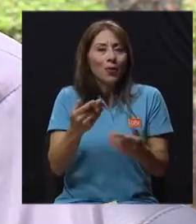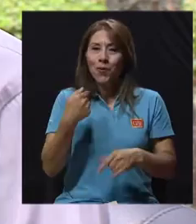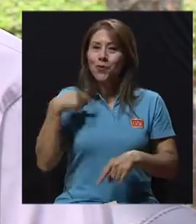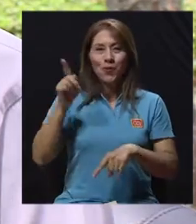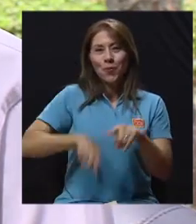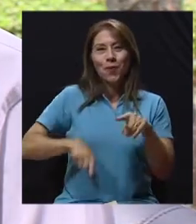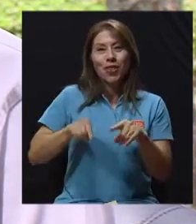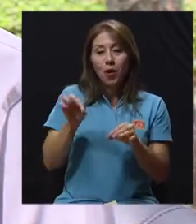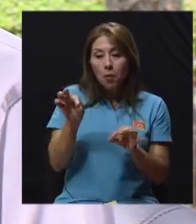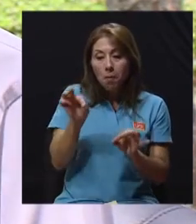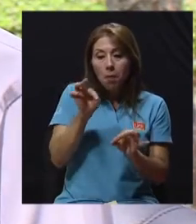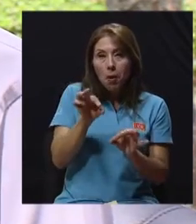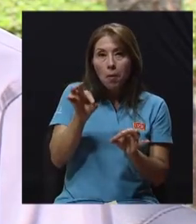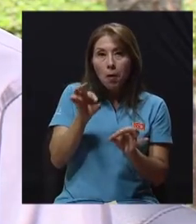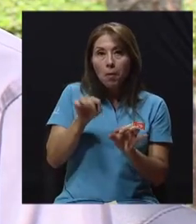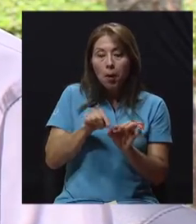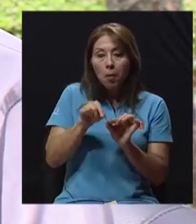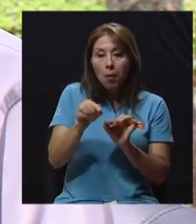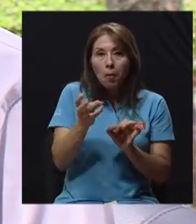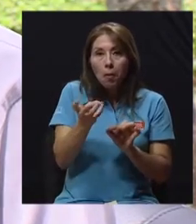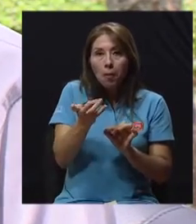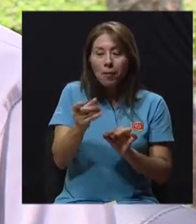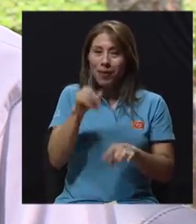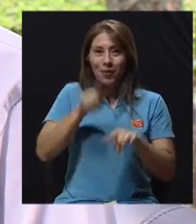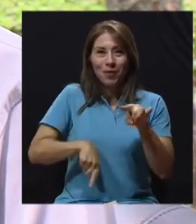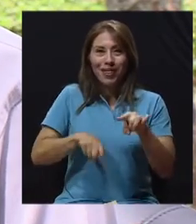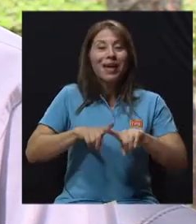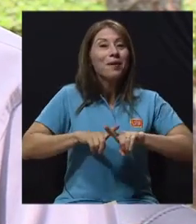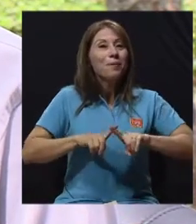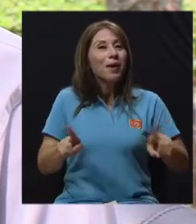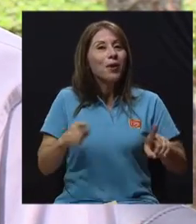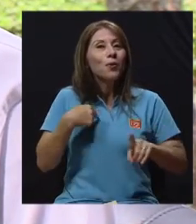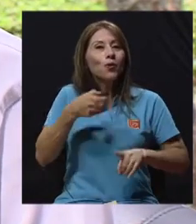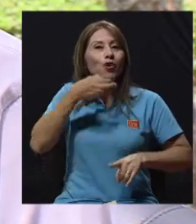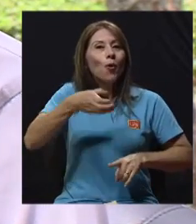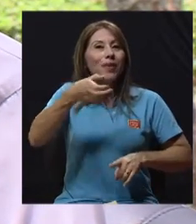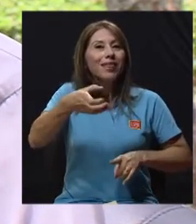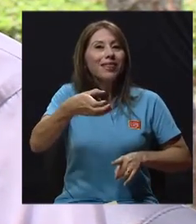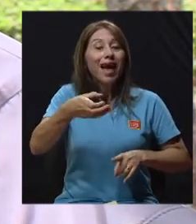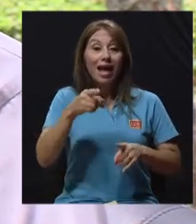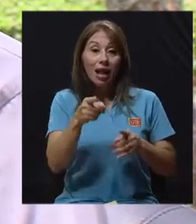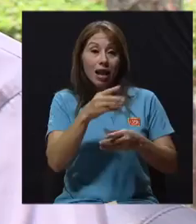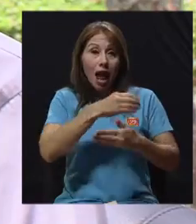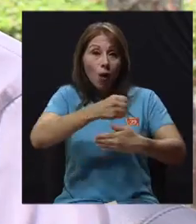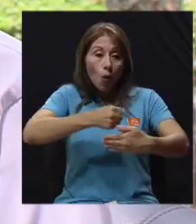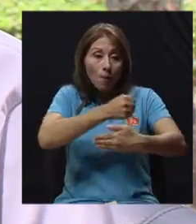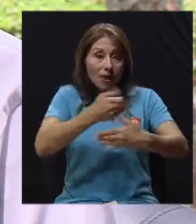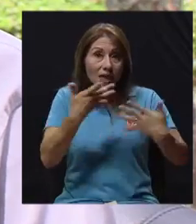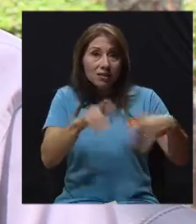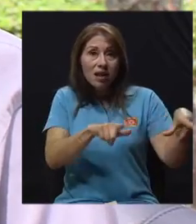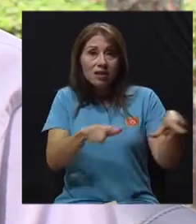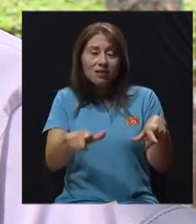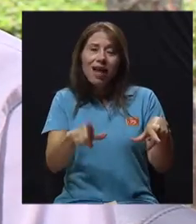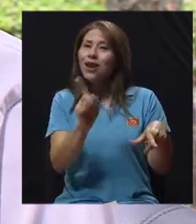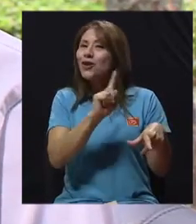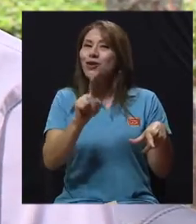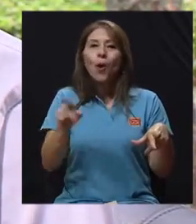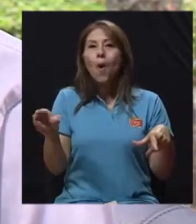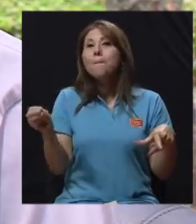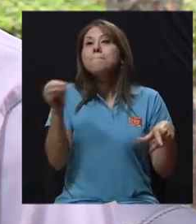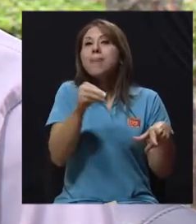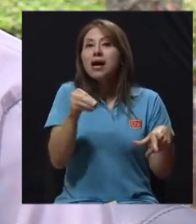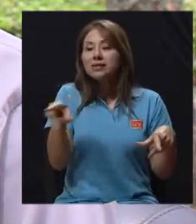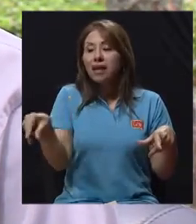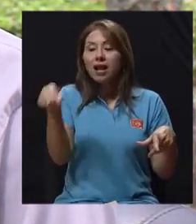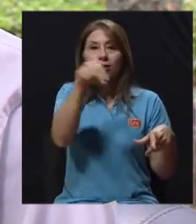estar midiendo cada granito de sal que se come. Pero en términos generales, uno lo que le recomienda a la gente es no agregarle sal a la comida, sino que utilizar la misma sal.